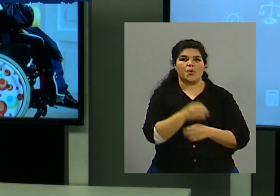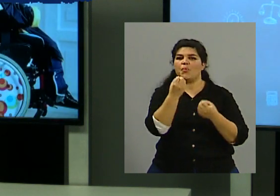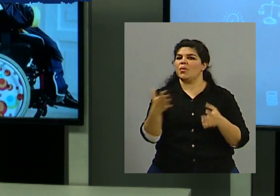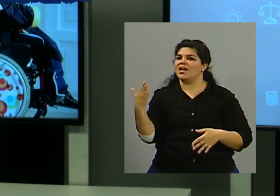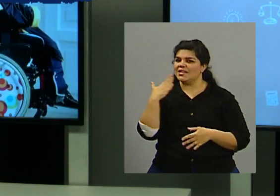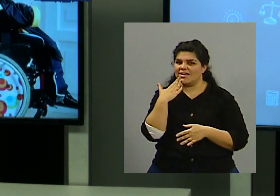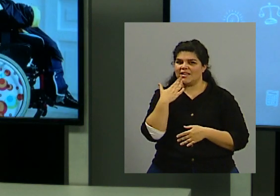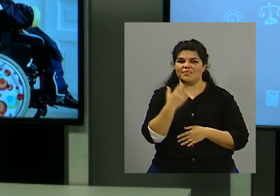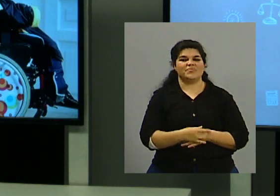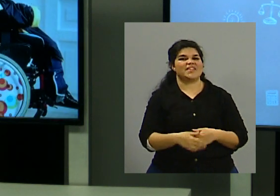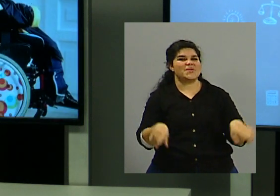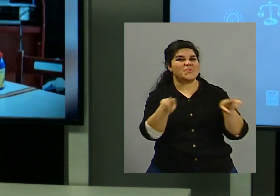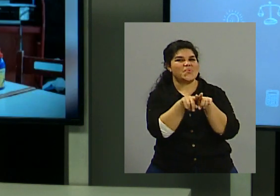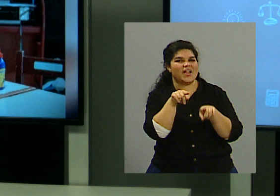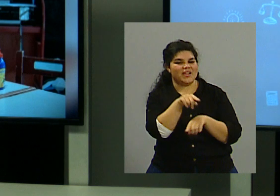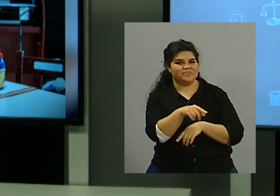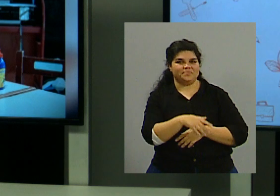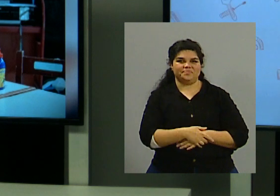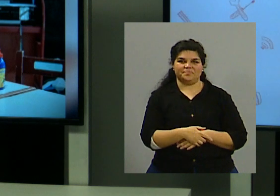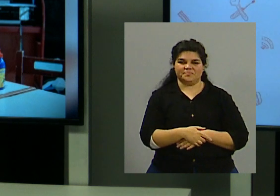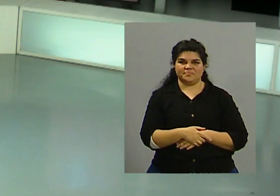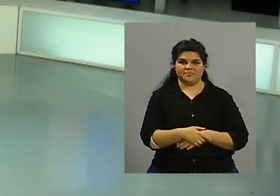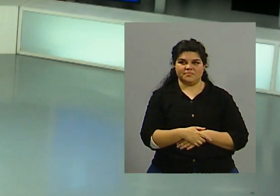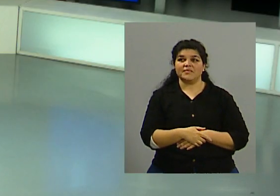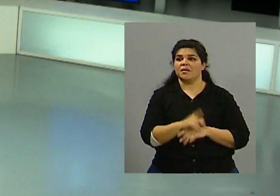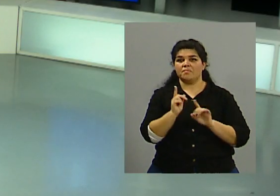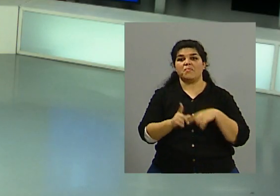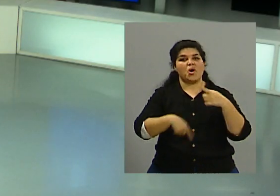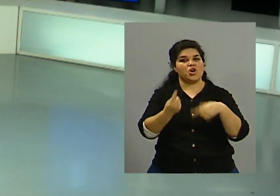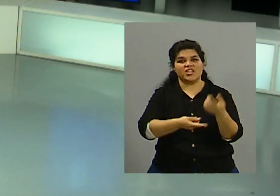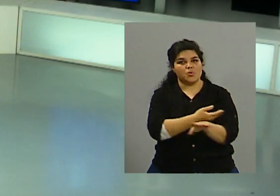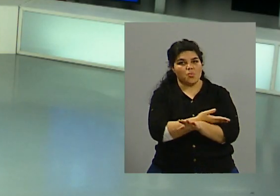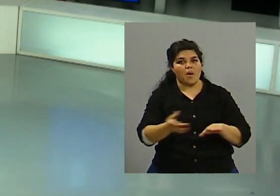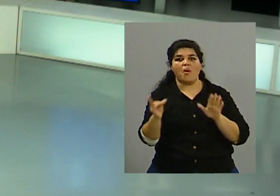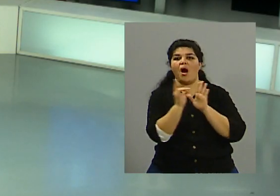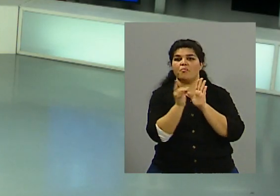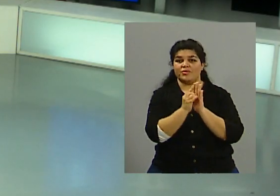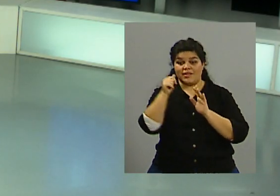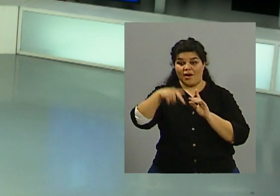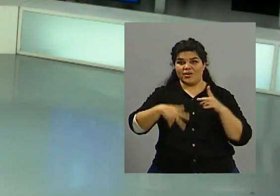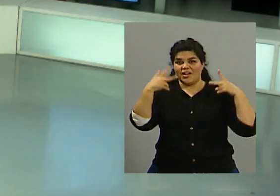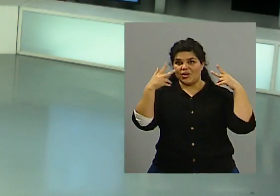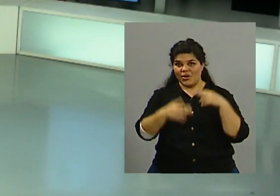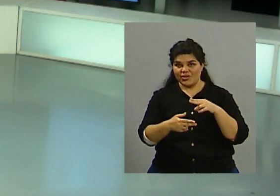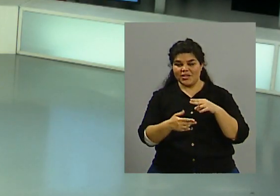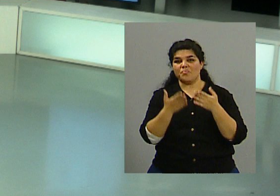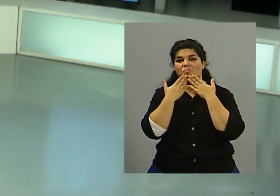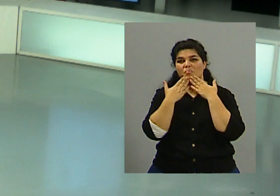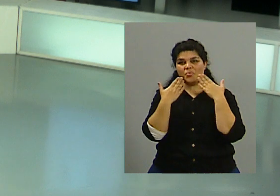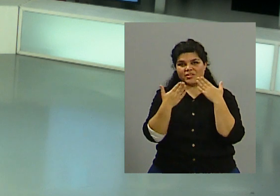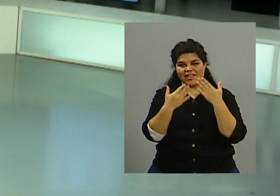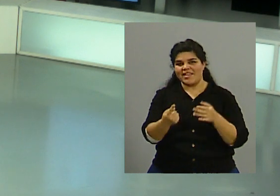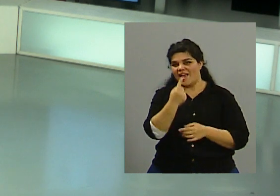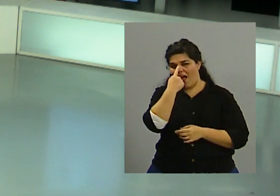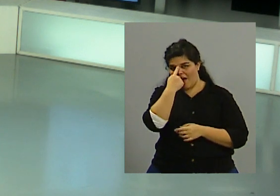tardes. igualmente. Bueno, seguimos entonces con apuntes, hacemos un pequeño corte, agradecemos a Ana